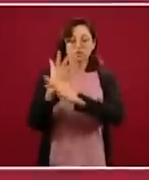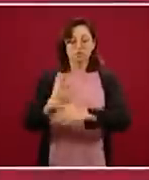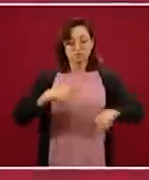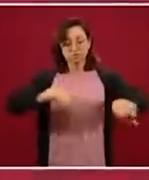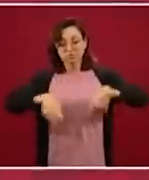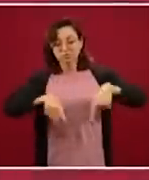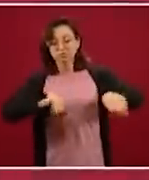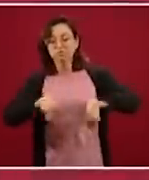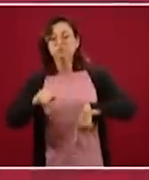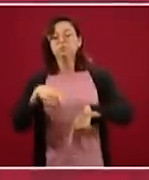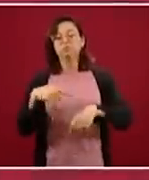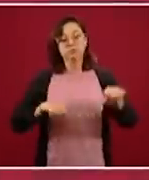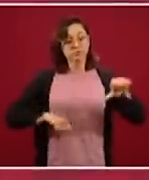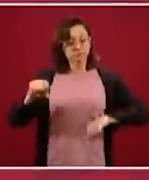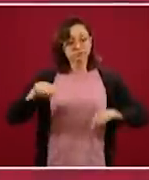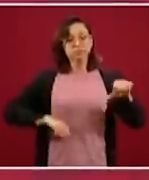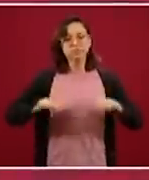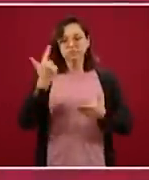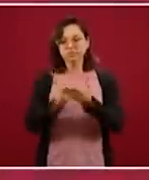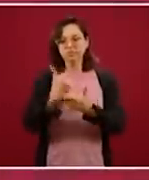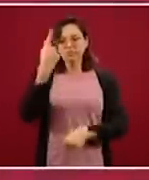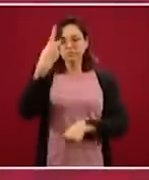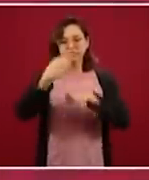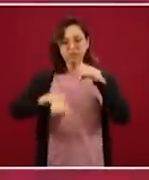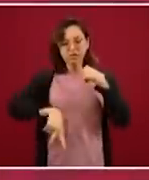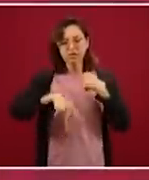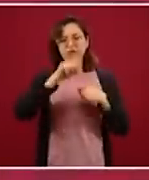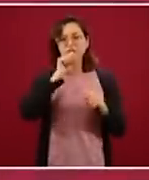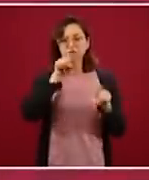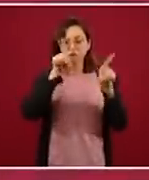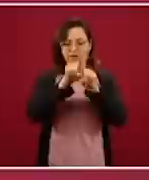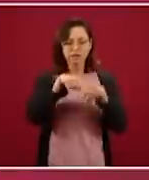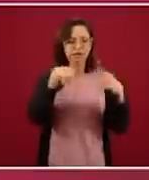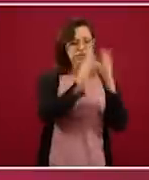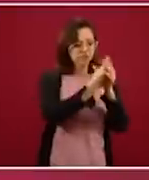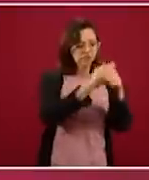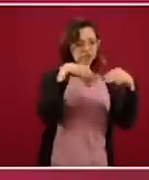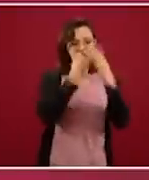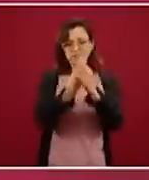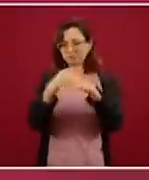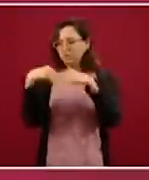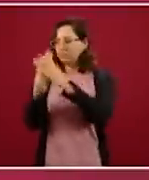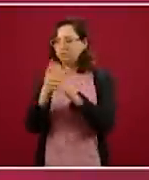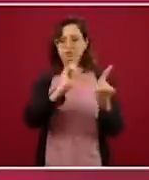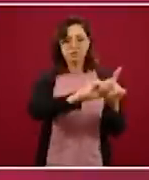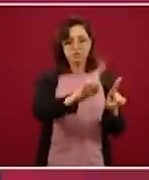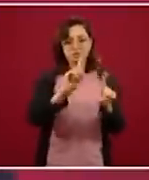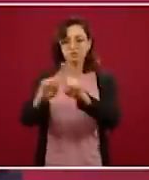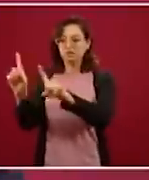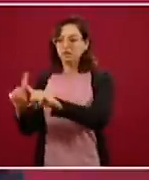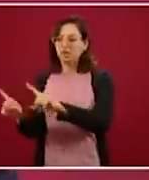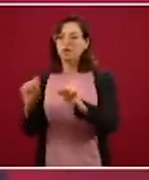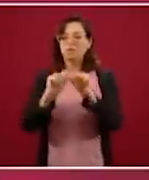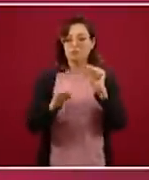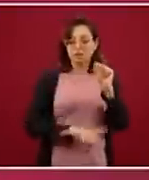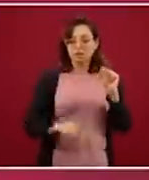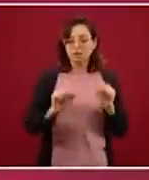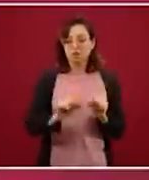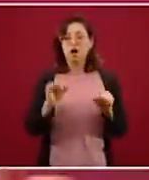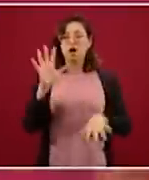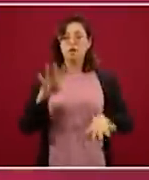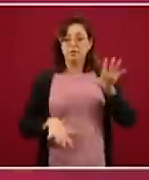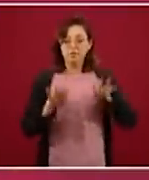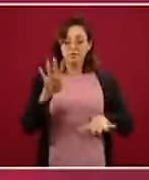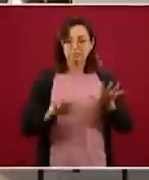de riesgo y en donde ha incluso planteado ciertas tipologías. Varios ejemplos de México, incluyendo la compra de equipos de